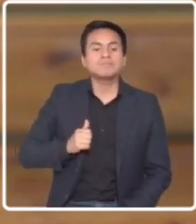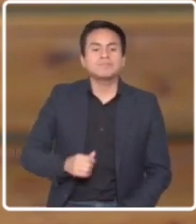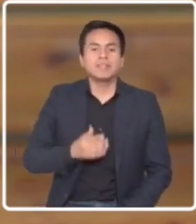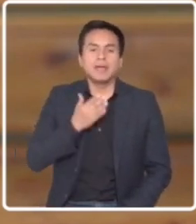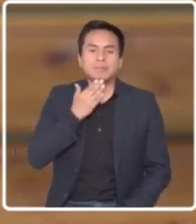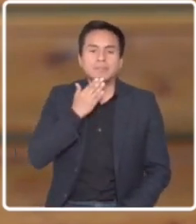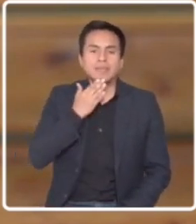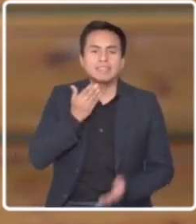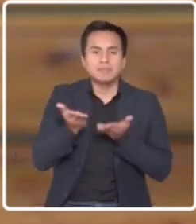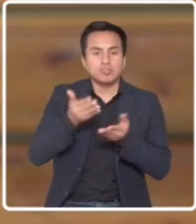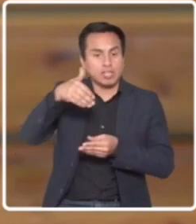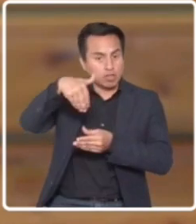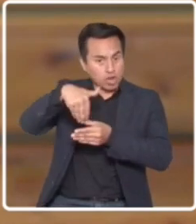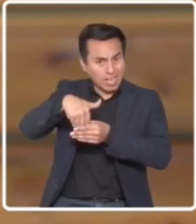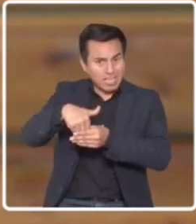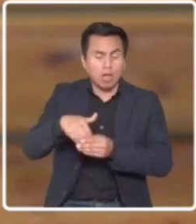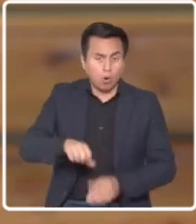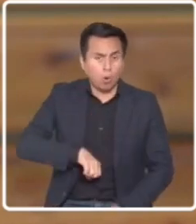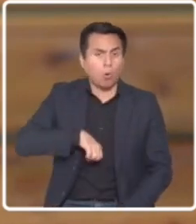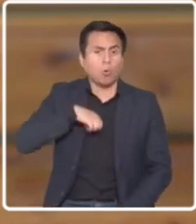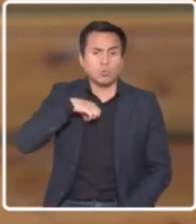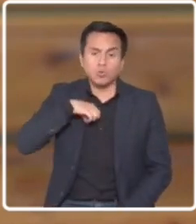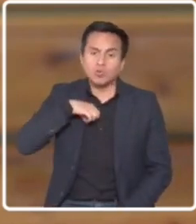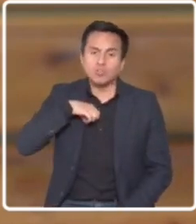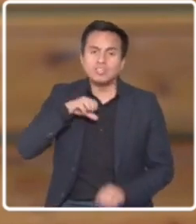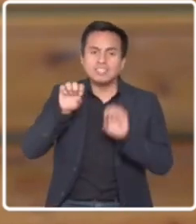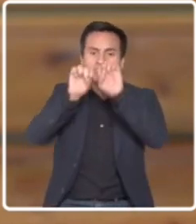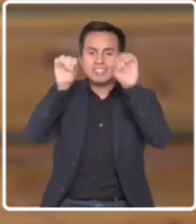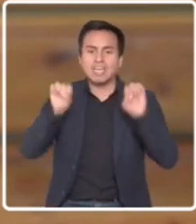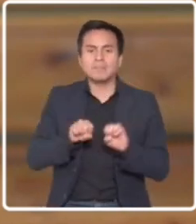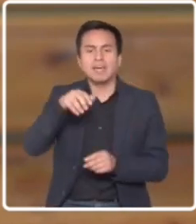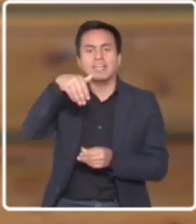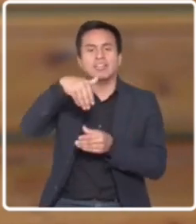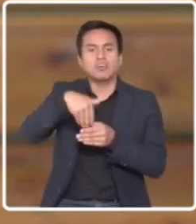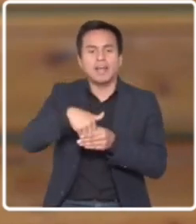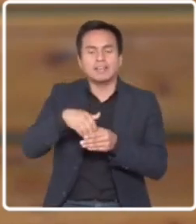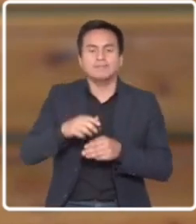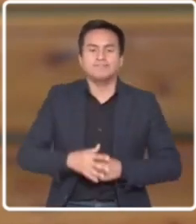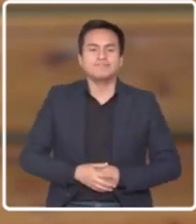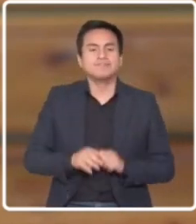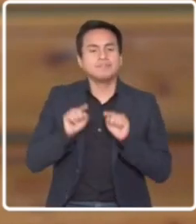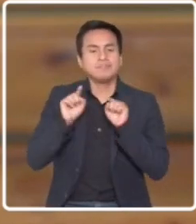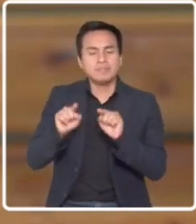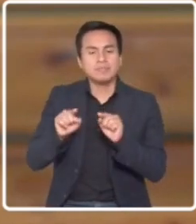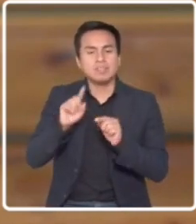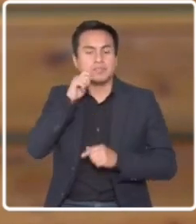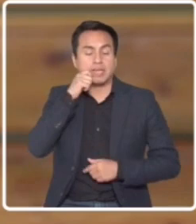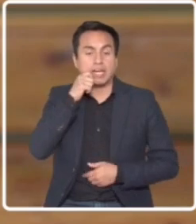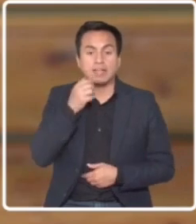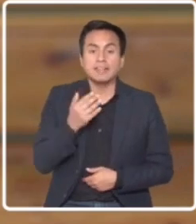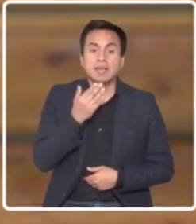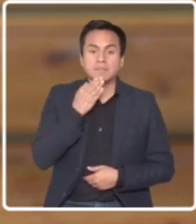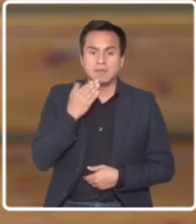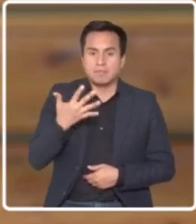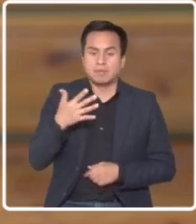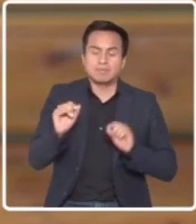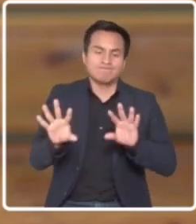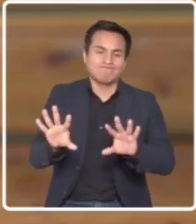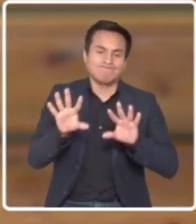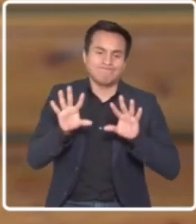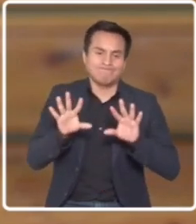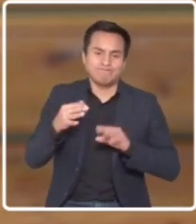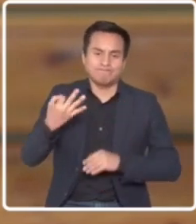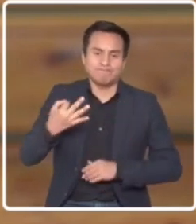a también el CERVEL. Estamos orgullosos de nuestro sistema electoral. Eso es algo que también vale la pena